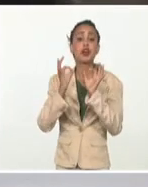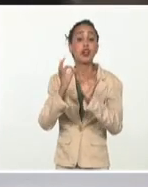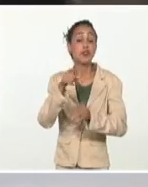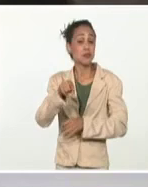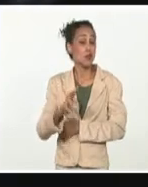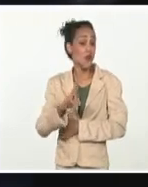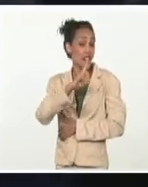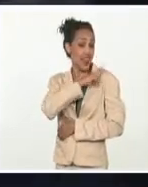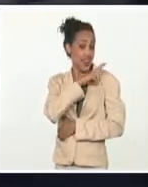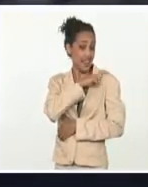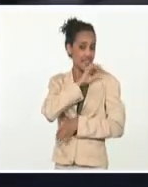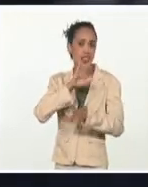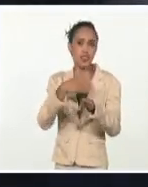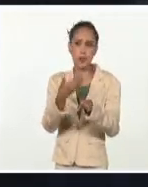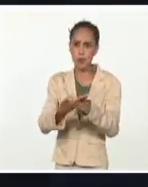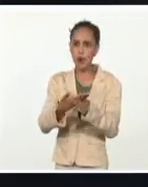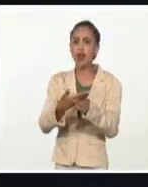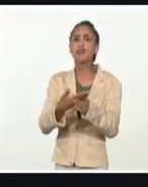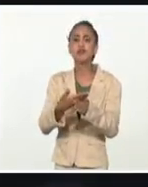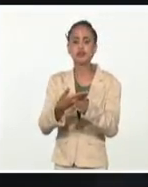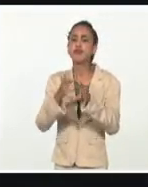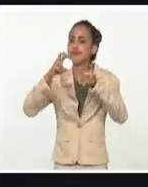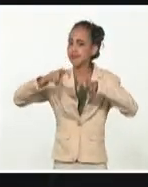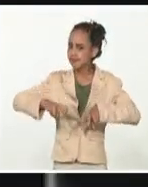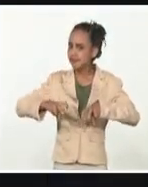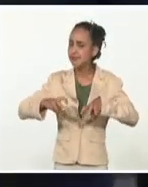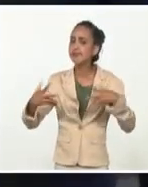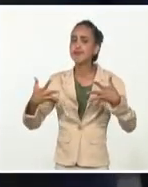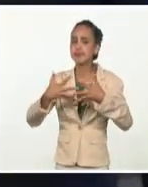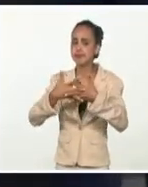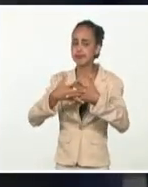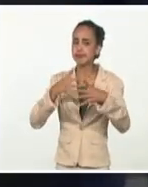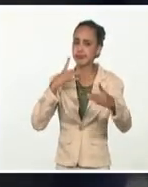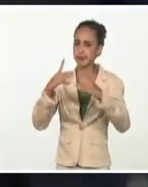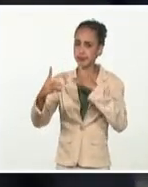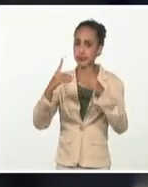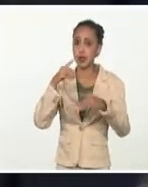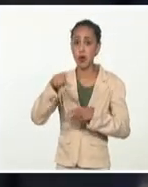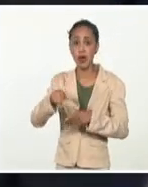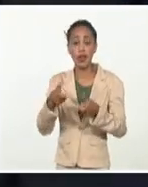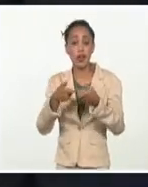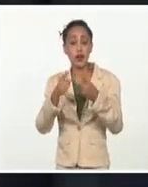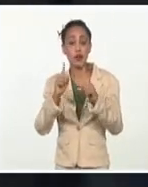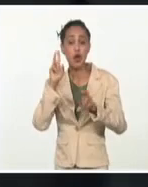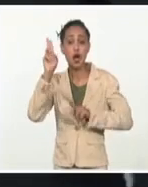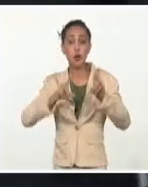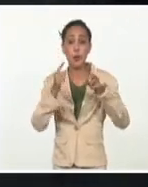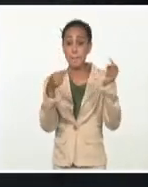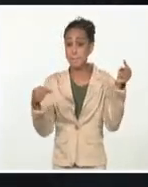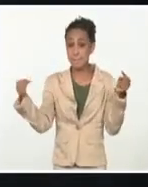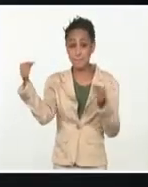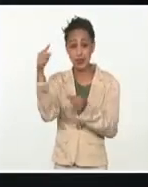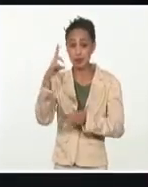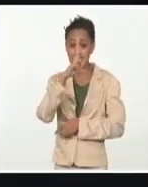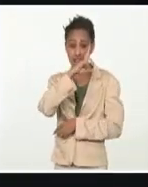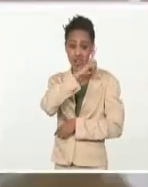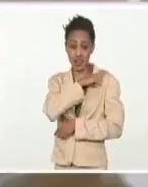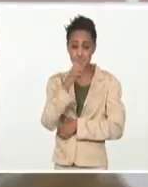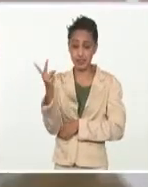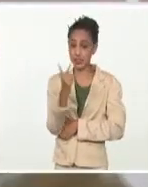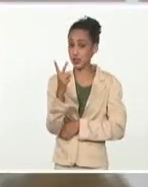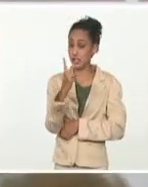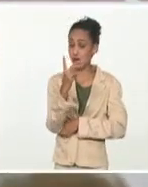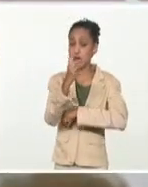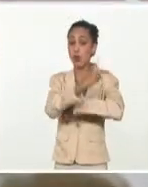autoridades posteriormente. Los encuentros y acuerdos entre los principales dirigentes de ambos